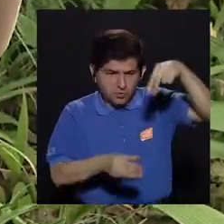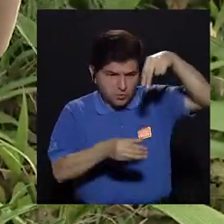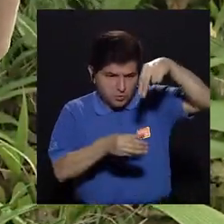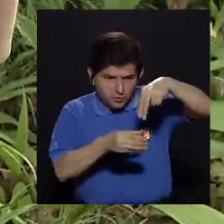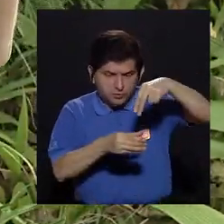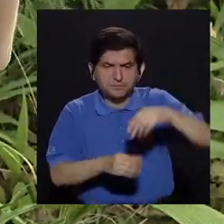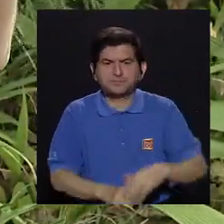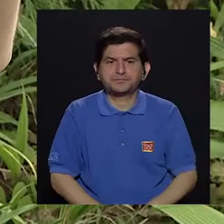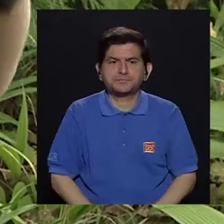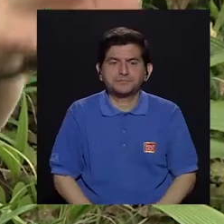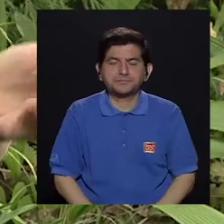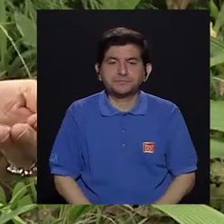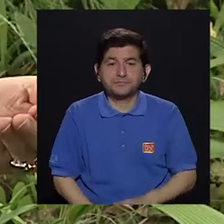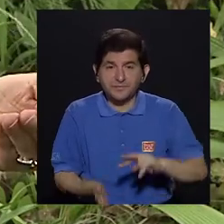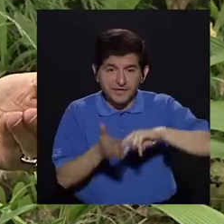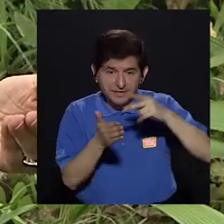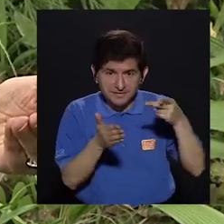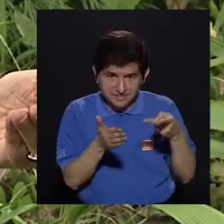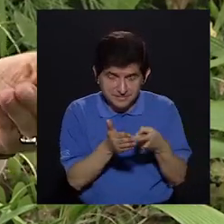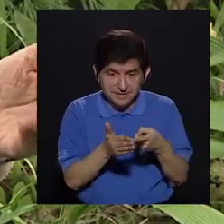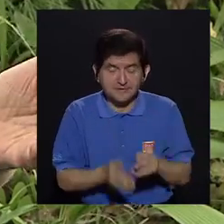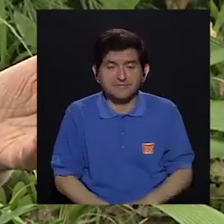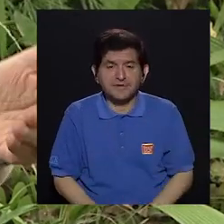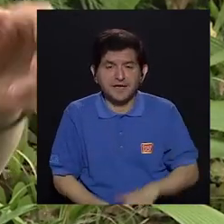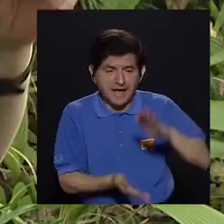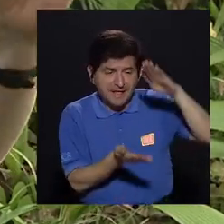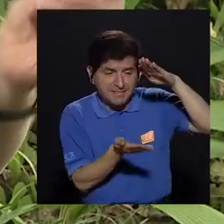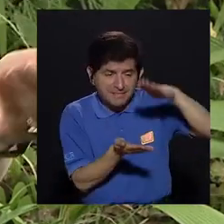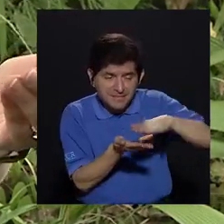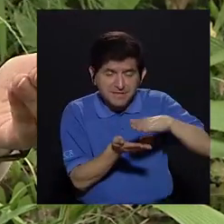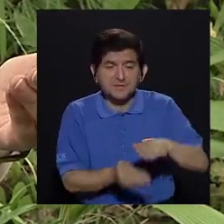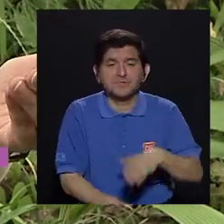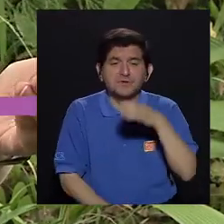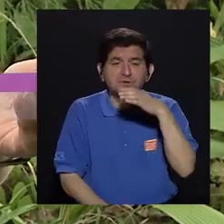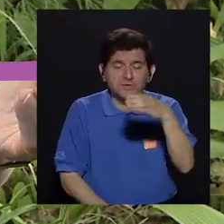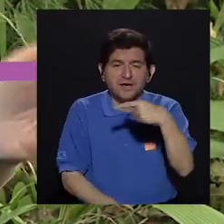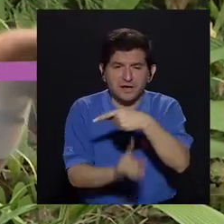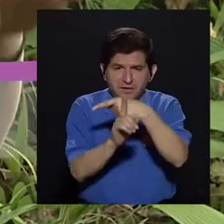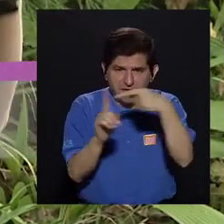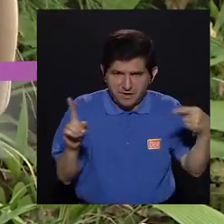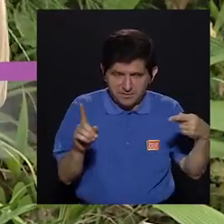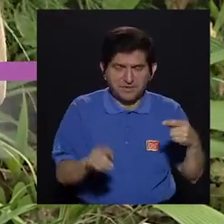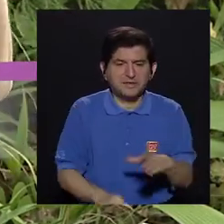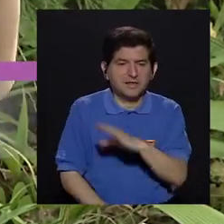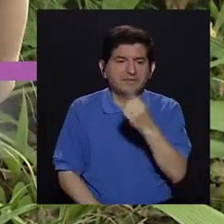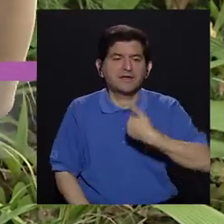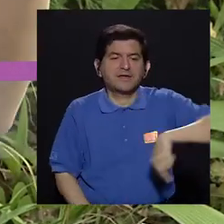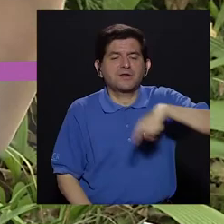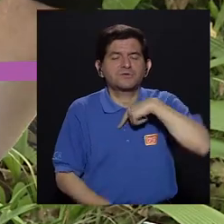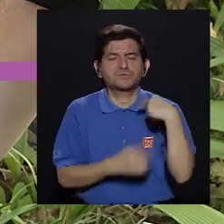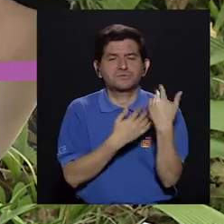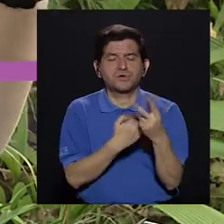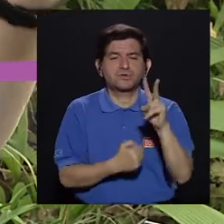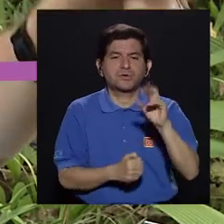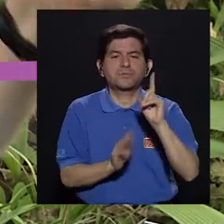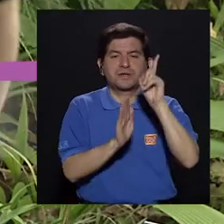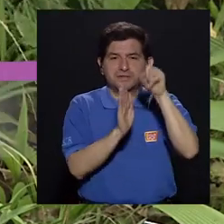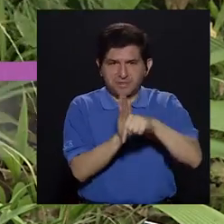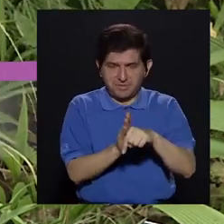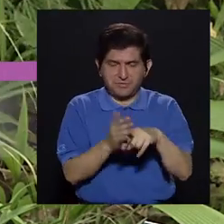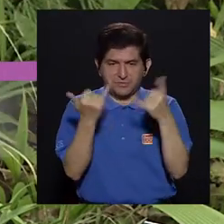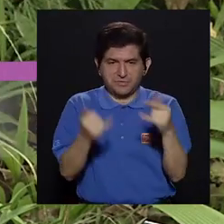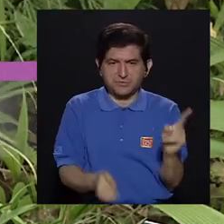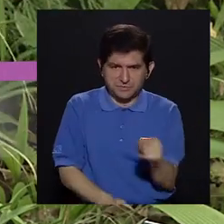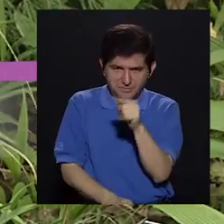válvula, bajamos la intensidad del calor a la mitad y nos esperamos 20 minutos y